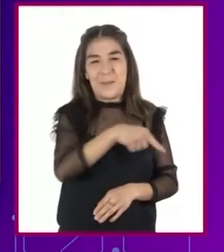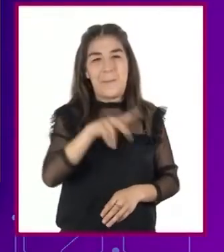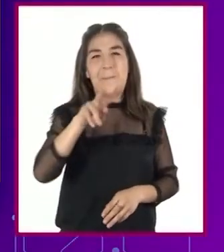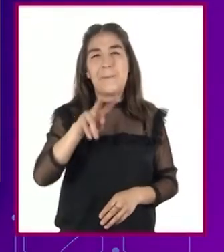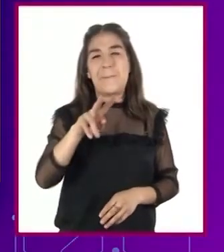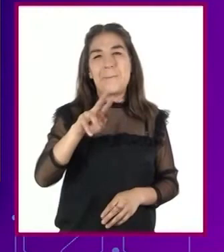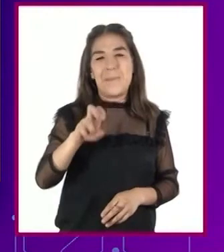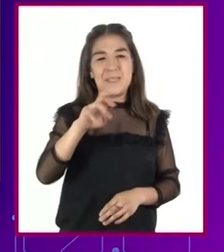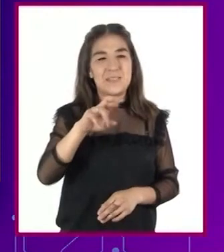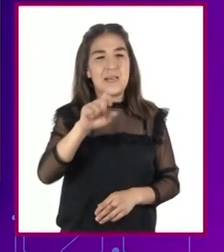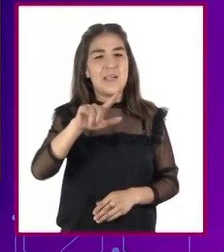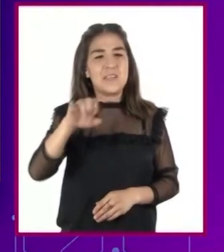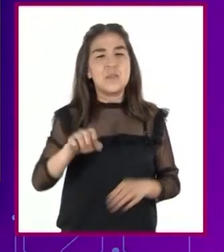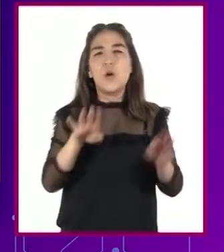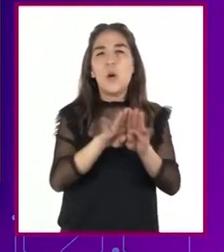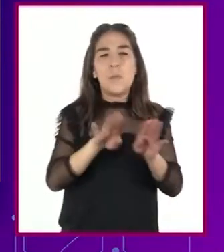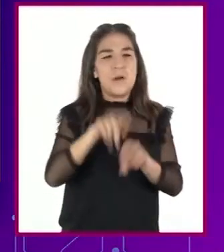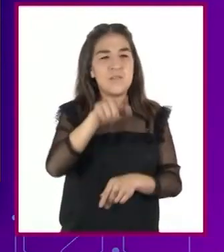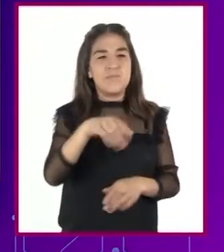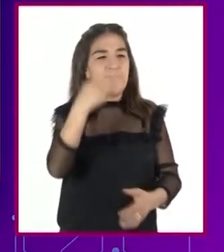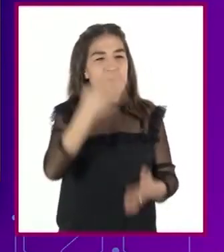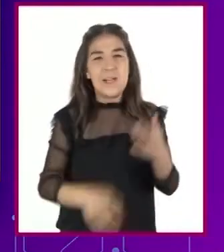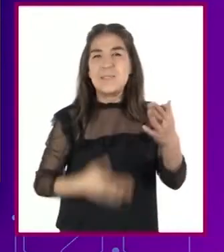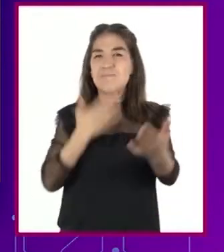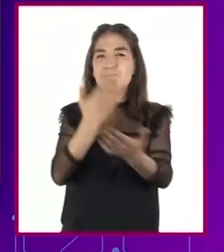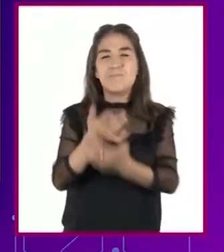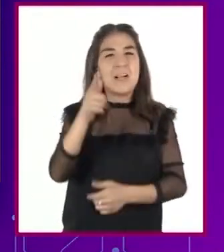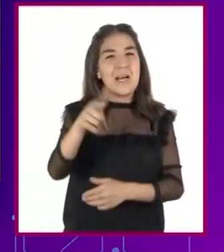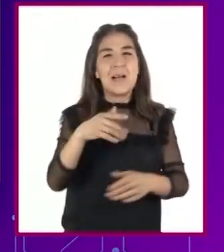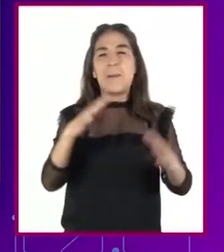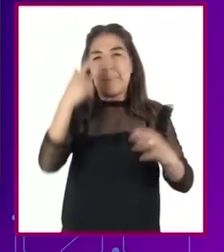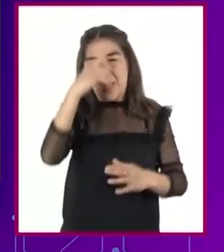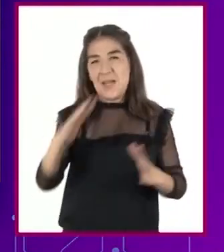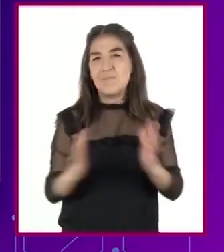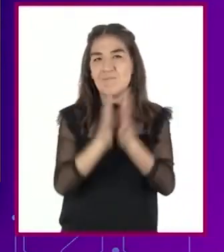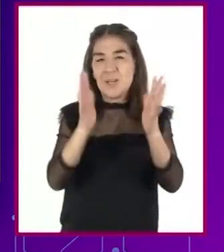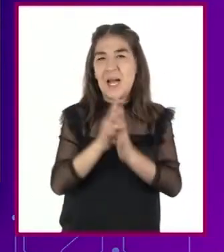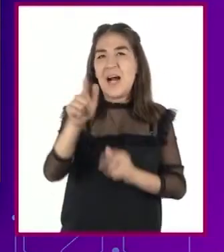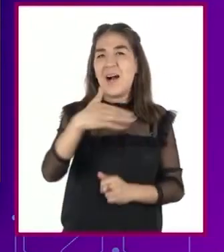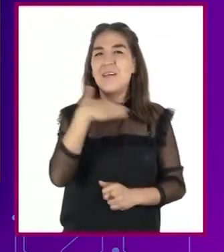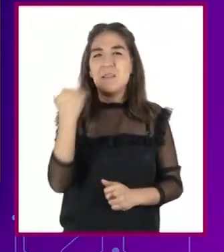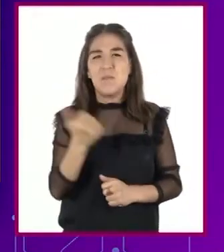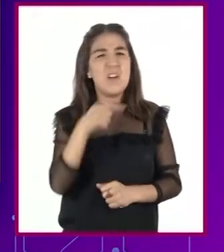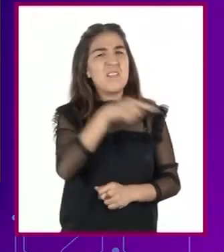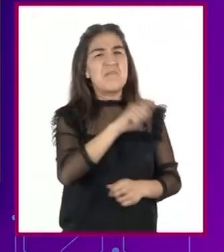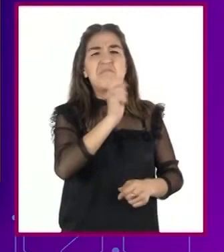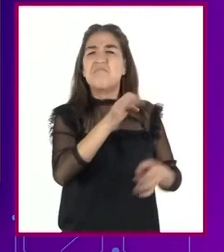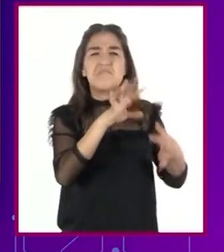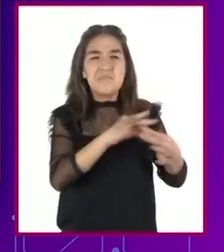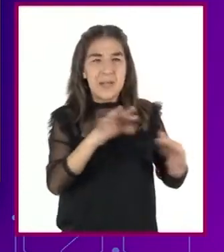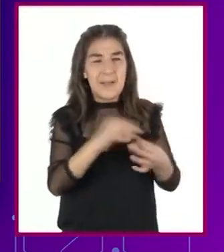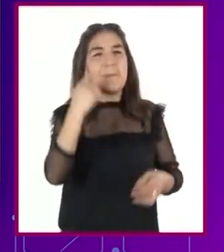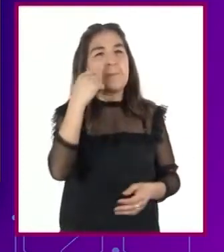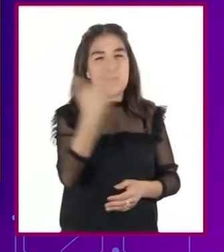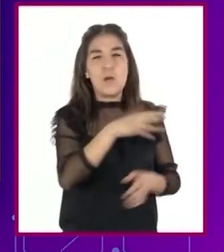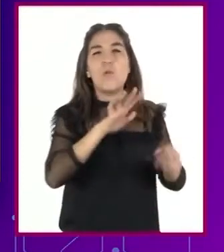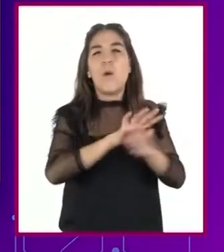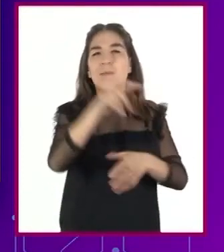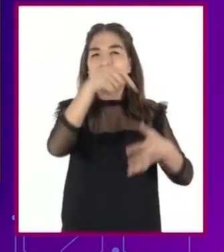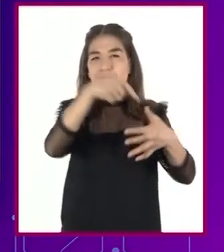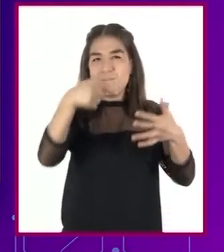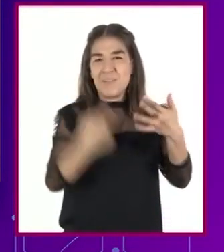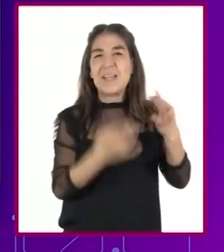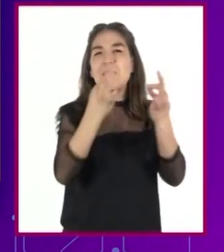la participación de Alemania. ¿Y qué es lo que se acordó en este tratado? Veamos algunos puntos